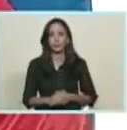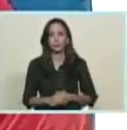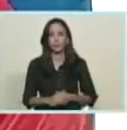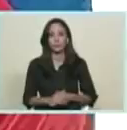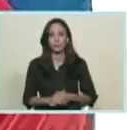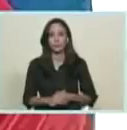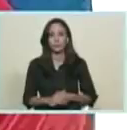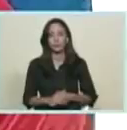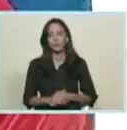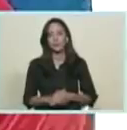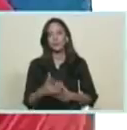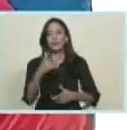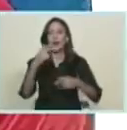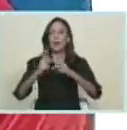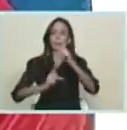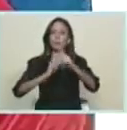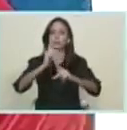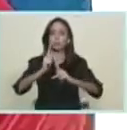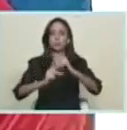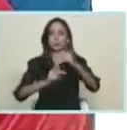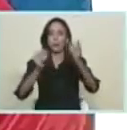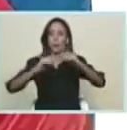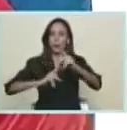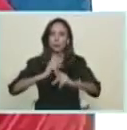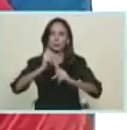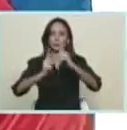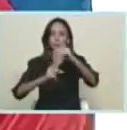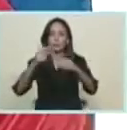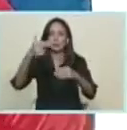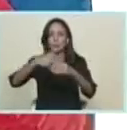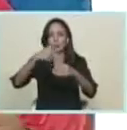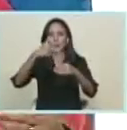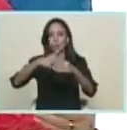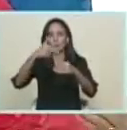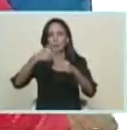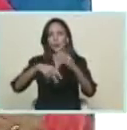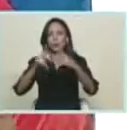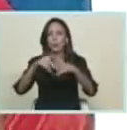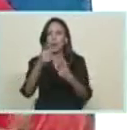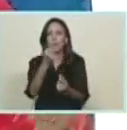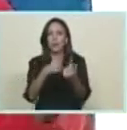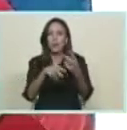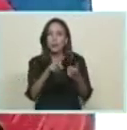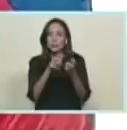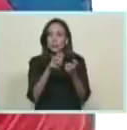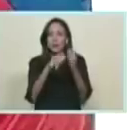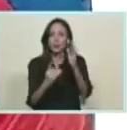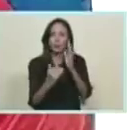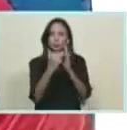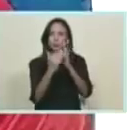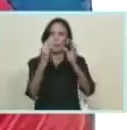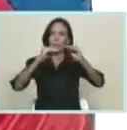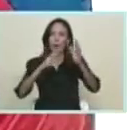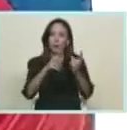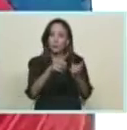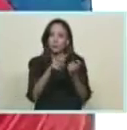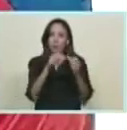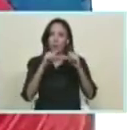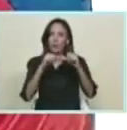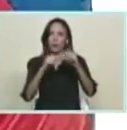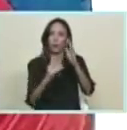basado en la producción petrolera, basado en el ingreso creciente,